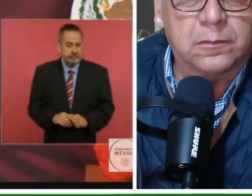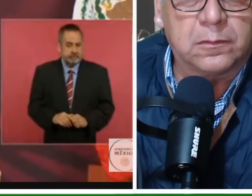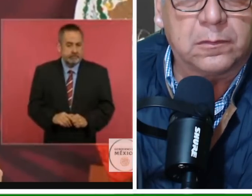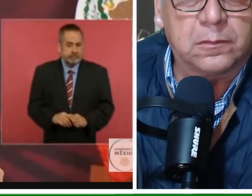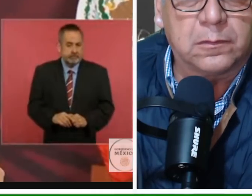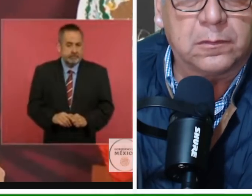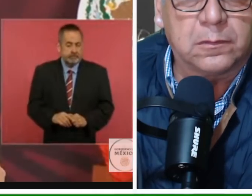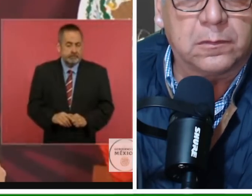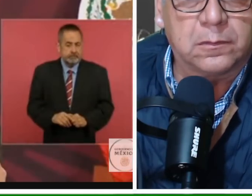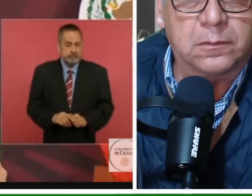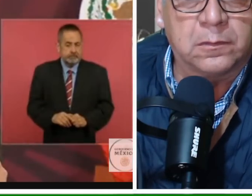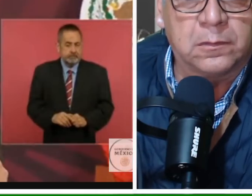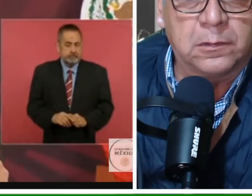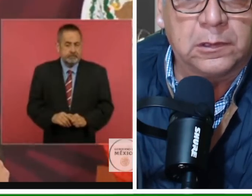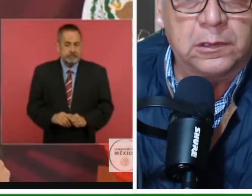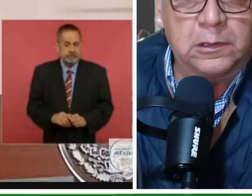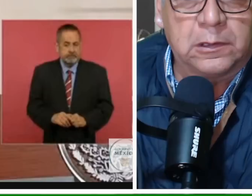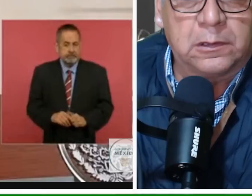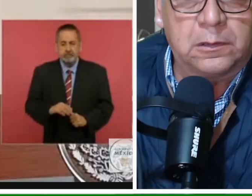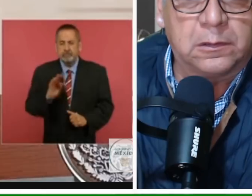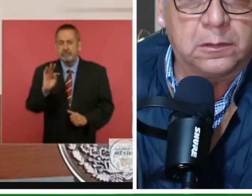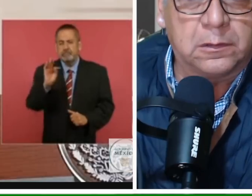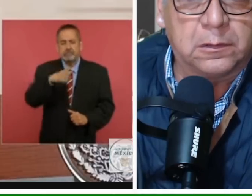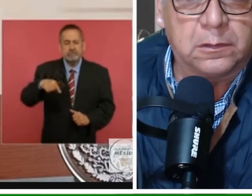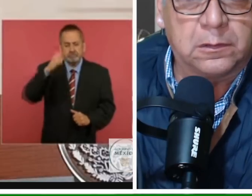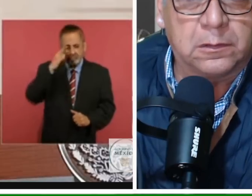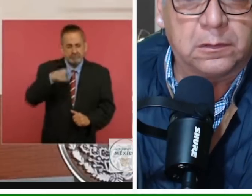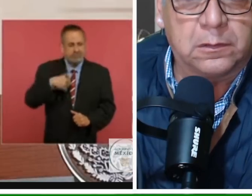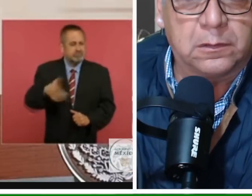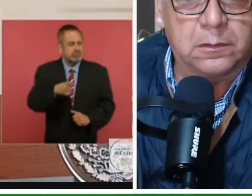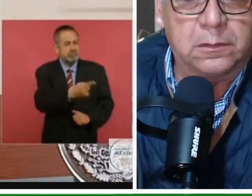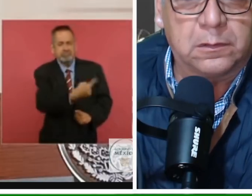lo que ya se está convirtiendo en deporte nacional, de que me mienten la madre.